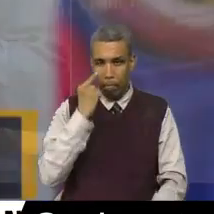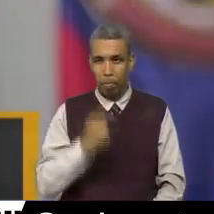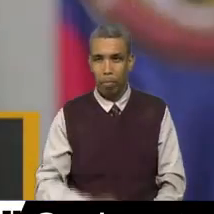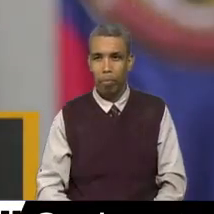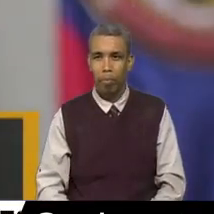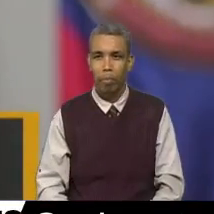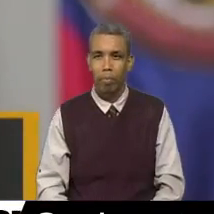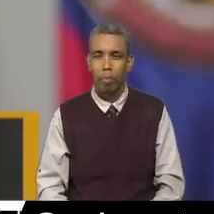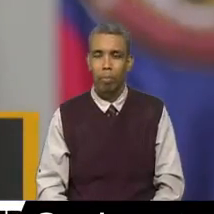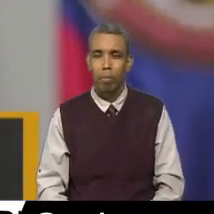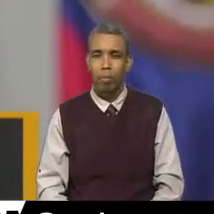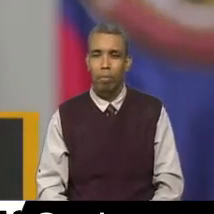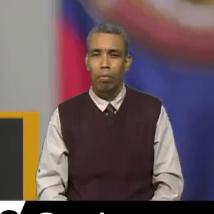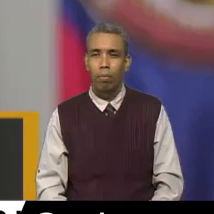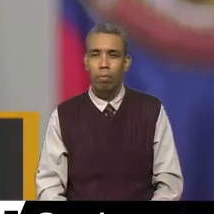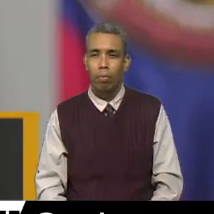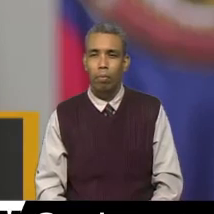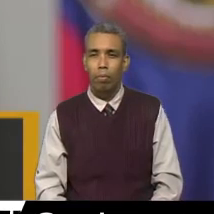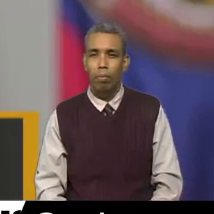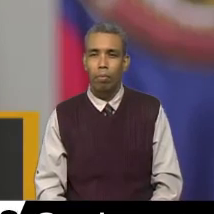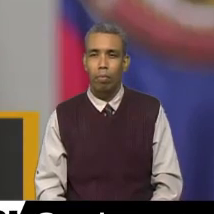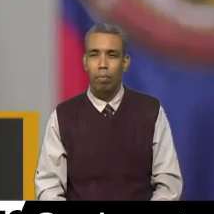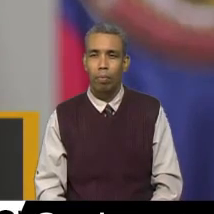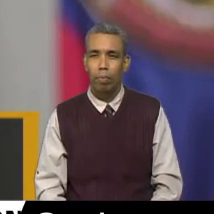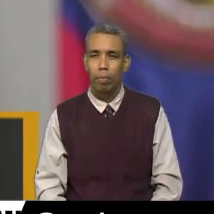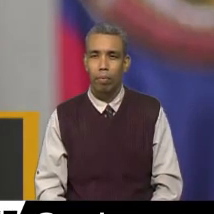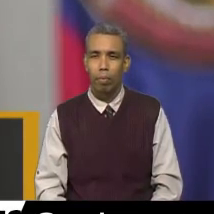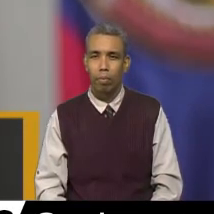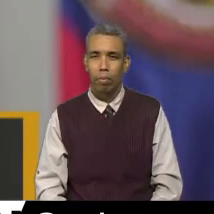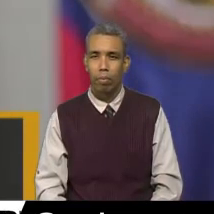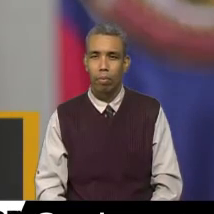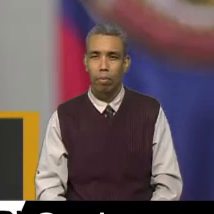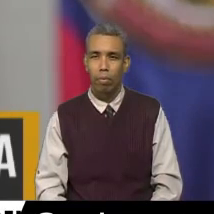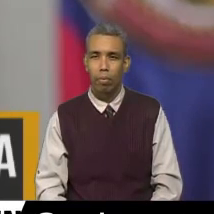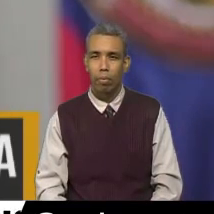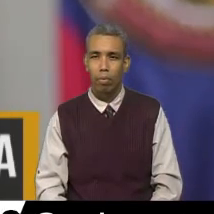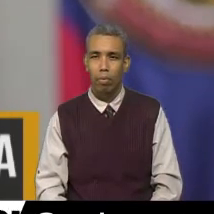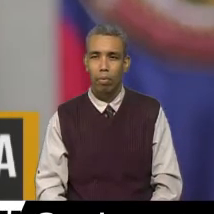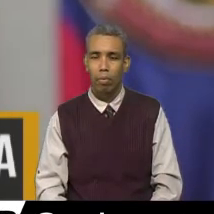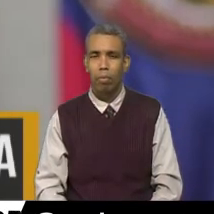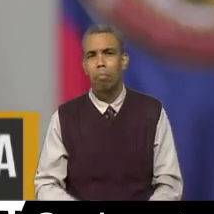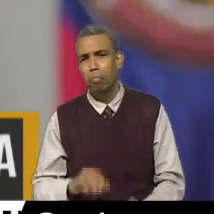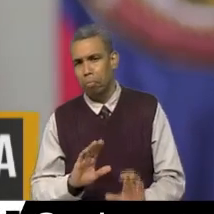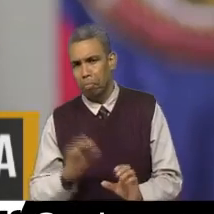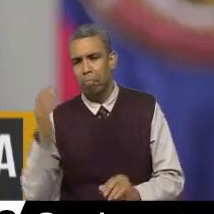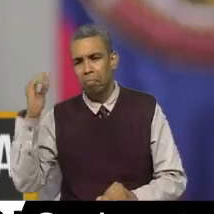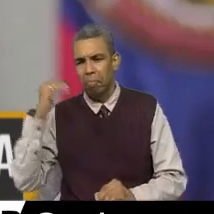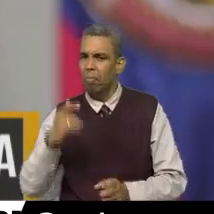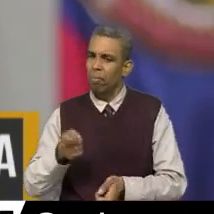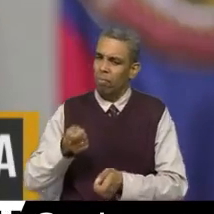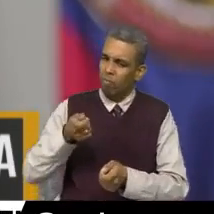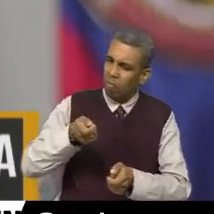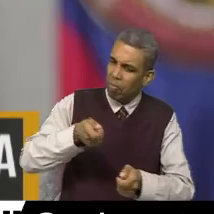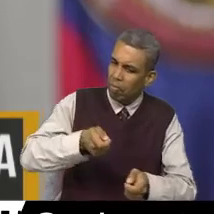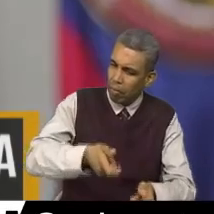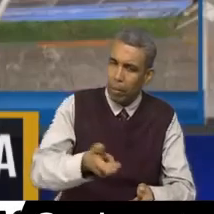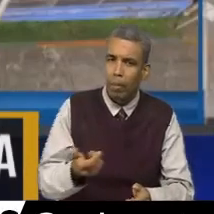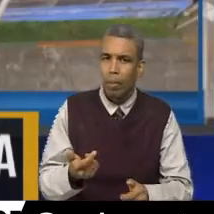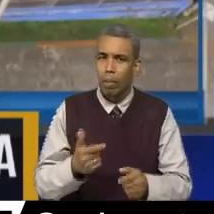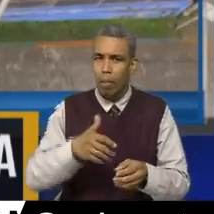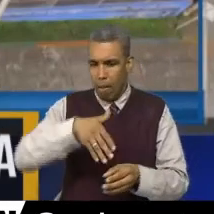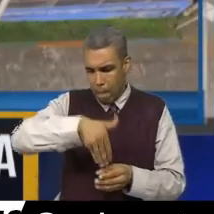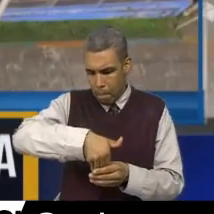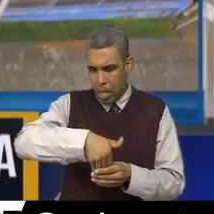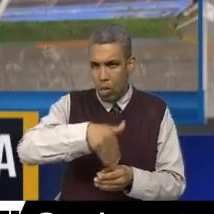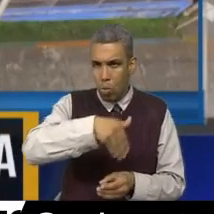pasado se le ha venido haciendo intervención desde lo que le compete a Inderva. Como tal, en la parte de pintura se